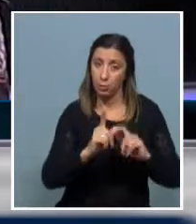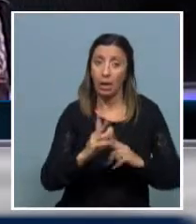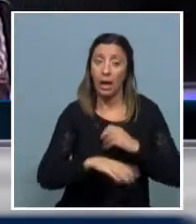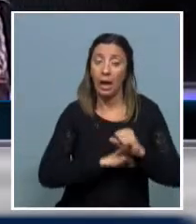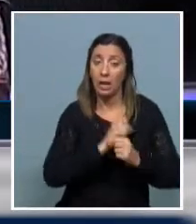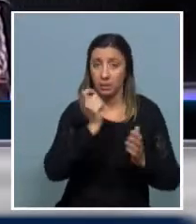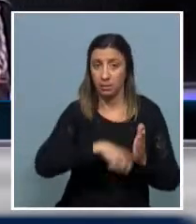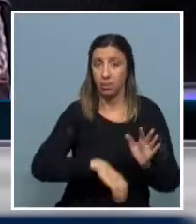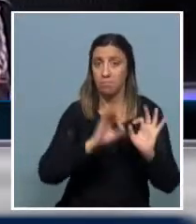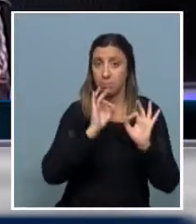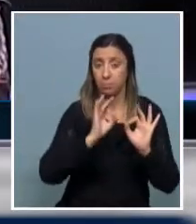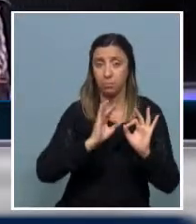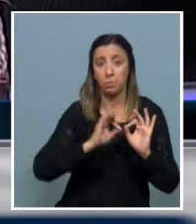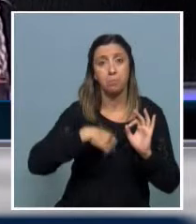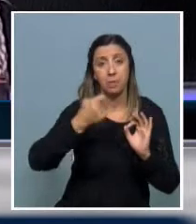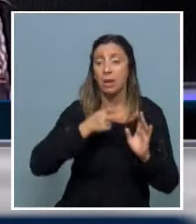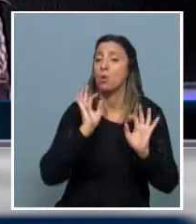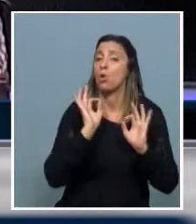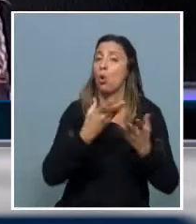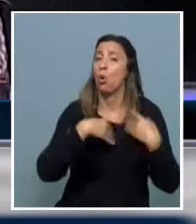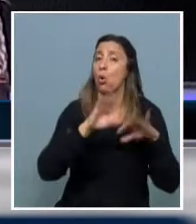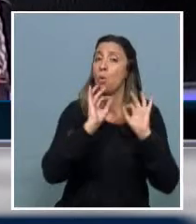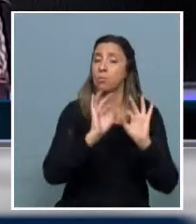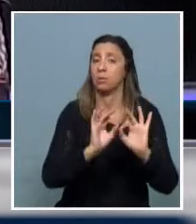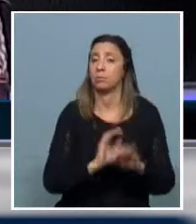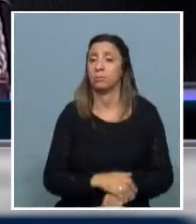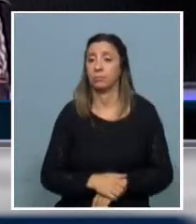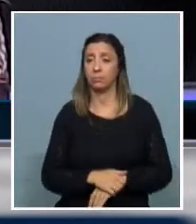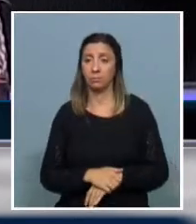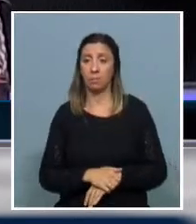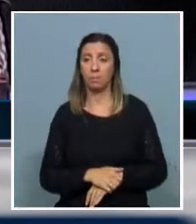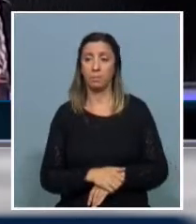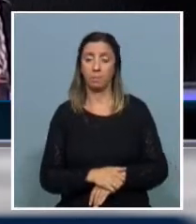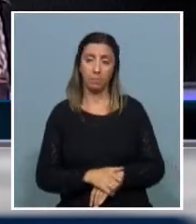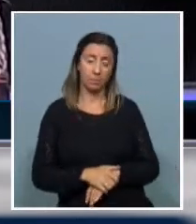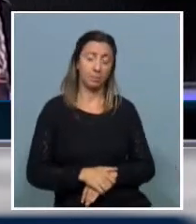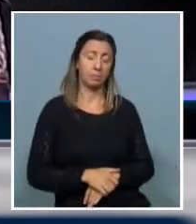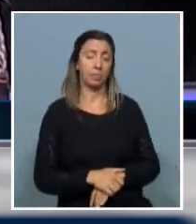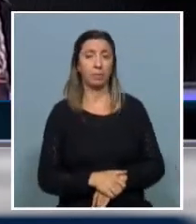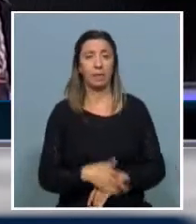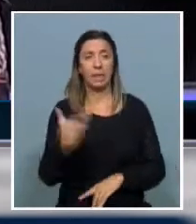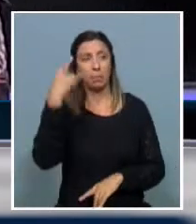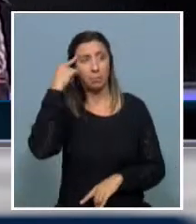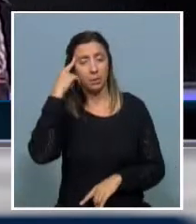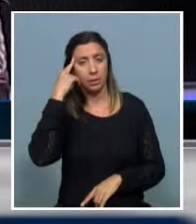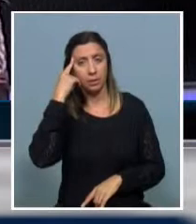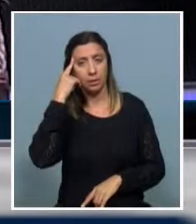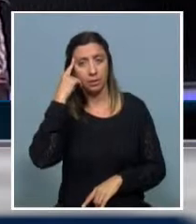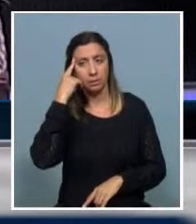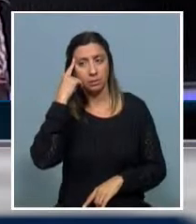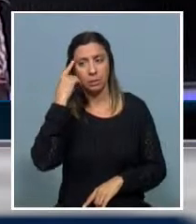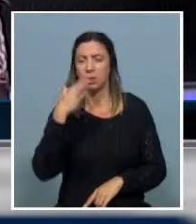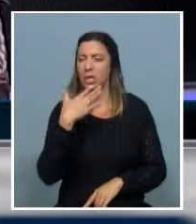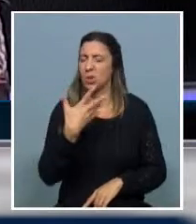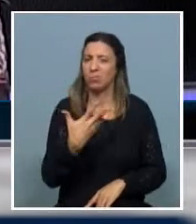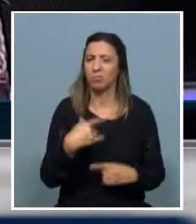tengamos el registro y las cancelaciones anticipadas. Ajá. Ah, bien, entonces, bueno... Ella debe tener una escritura con hipoteca, no entiendo